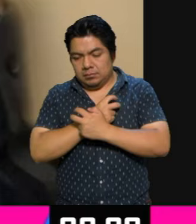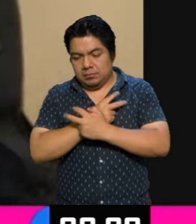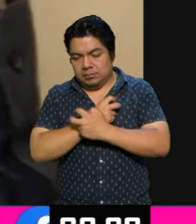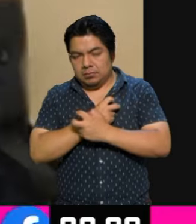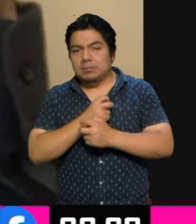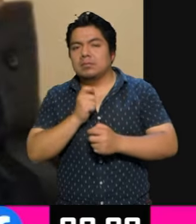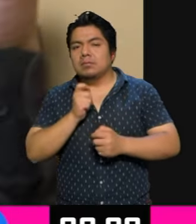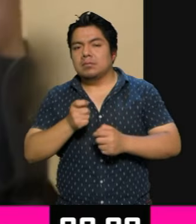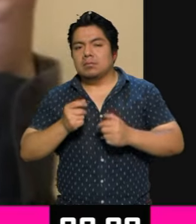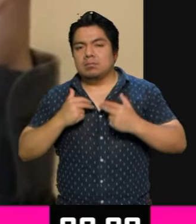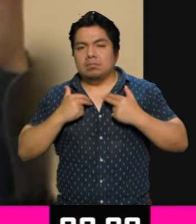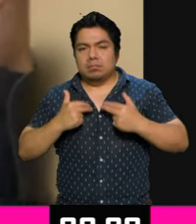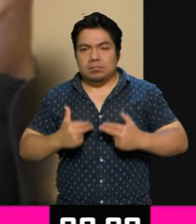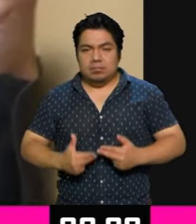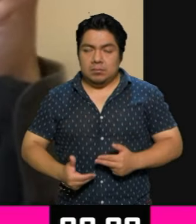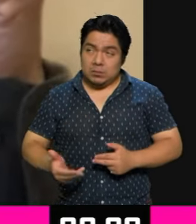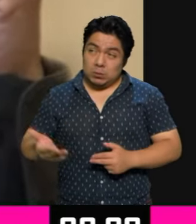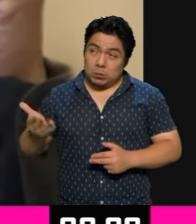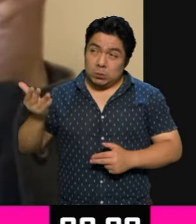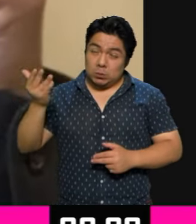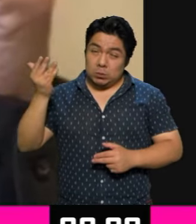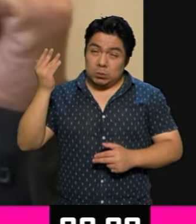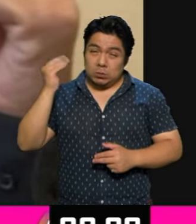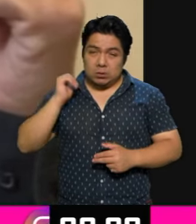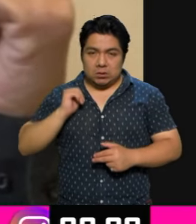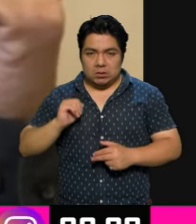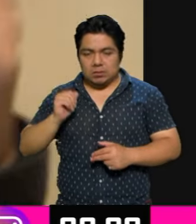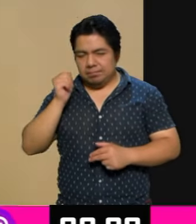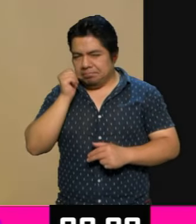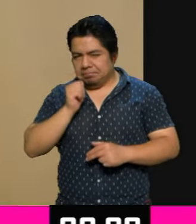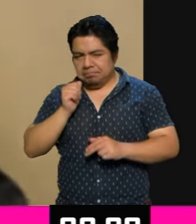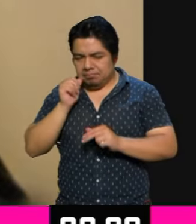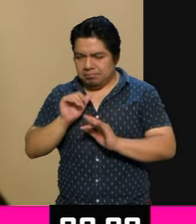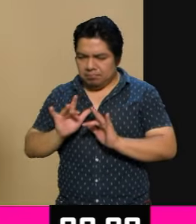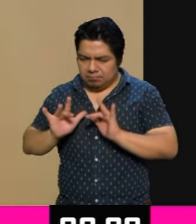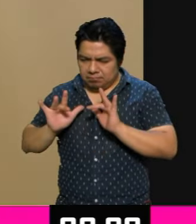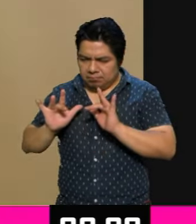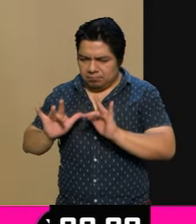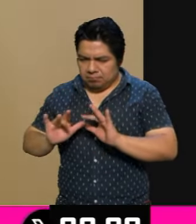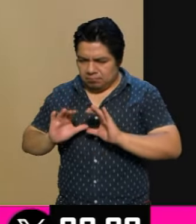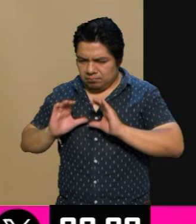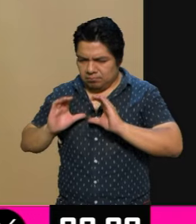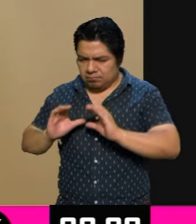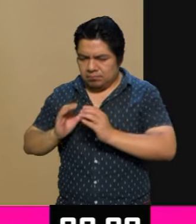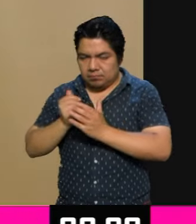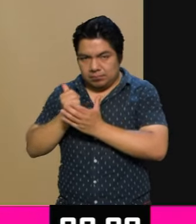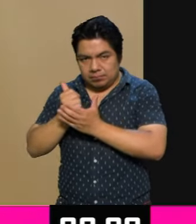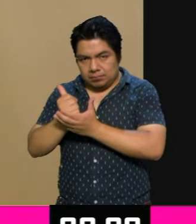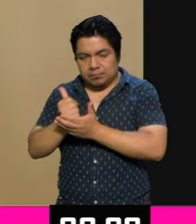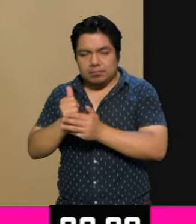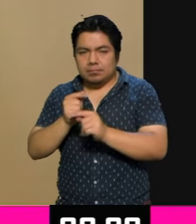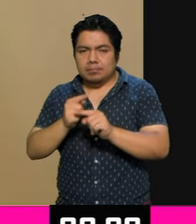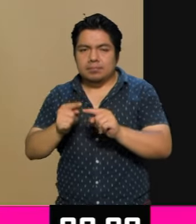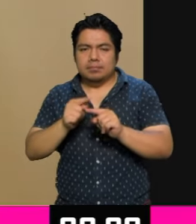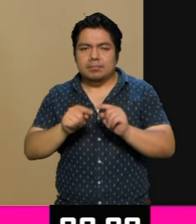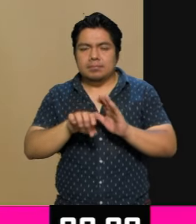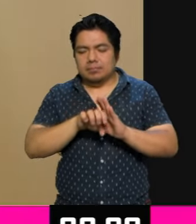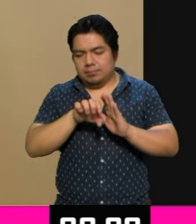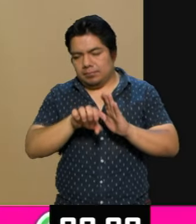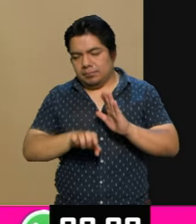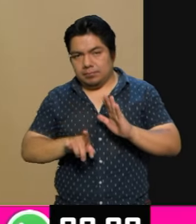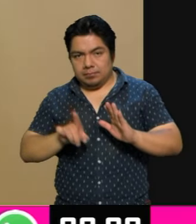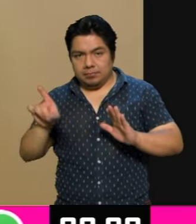humanos históricamente hemos sido compasivos. Hay otros ejemplos en una cueva en